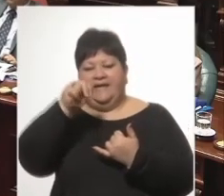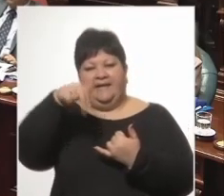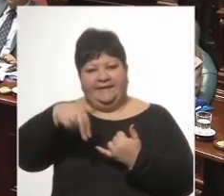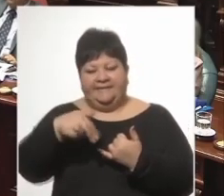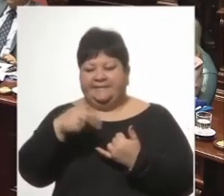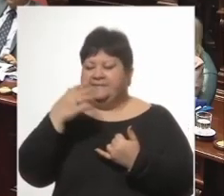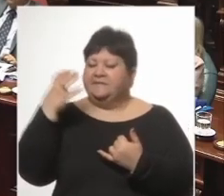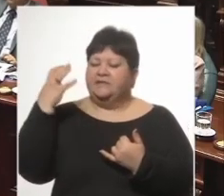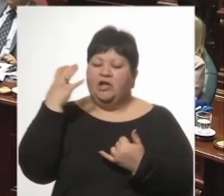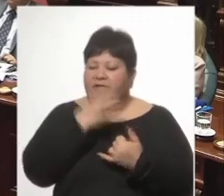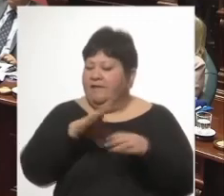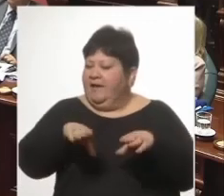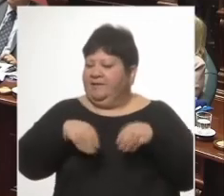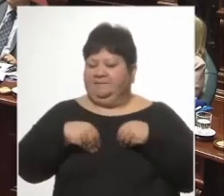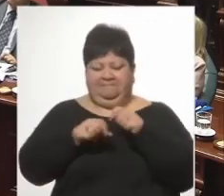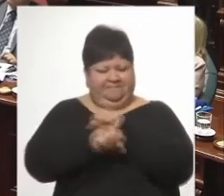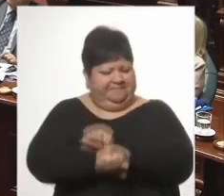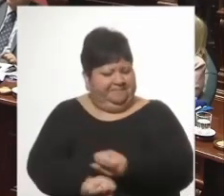deleznable e inaceptable.